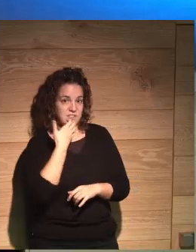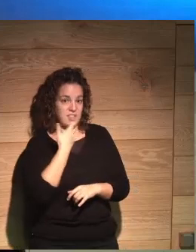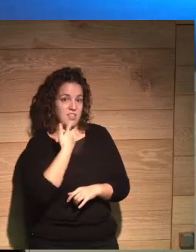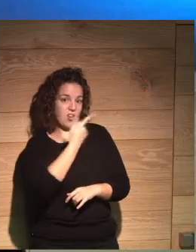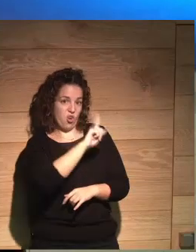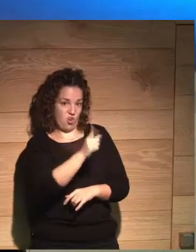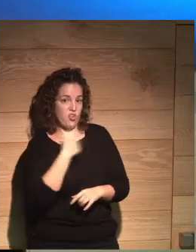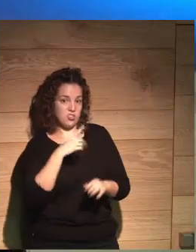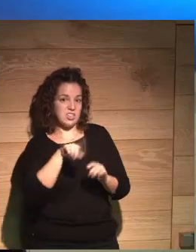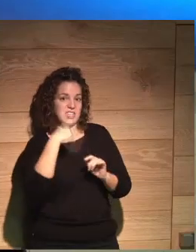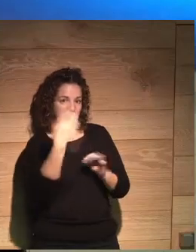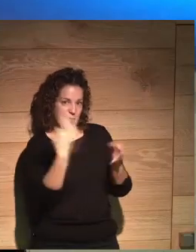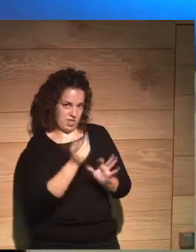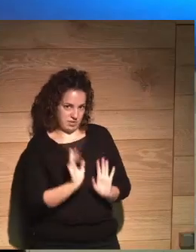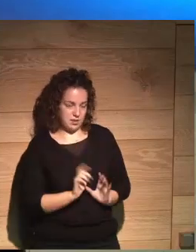también.